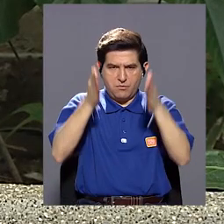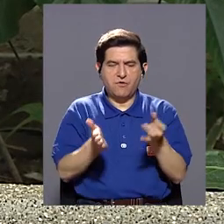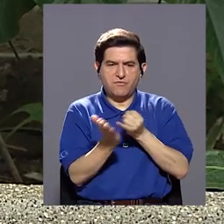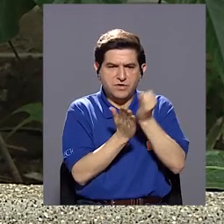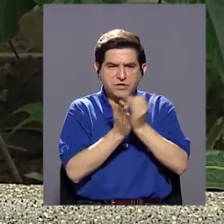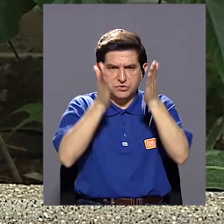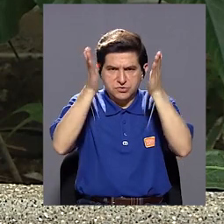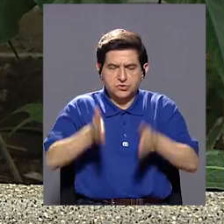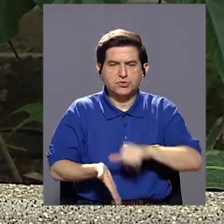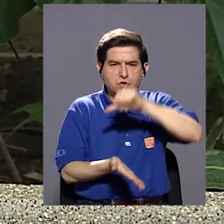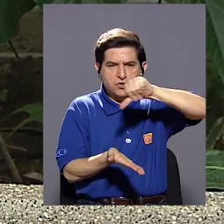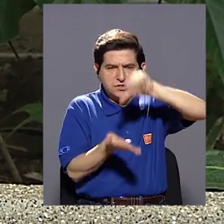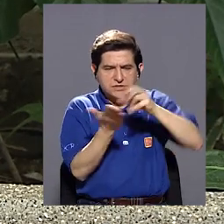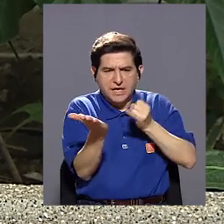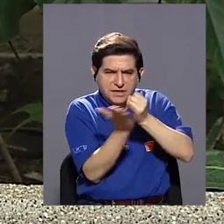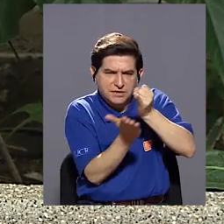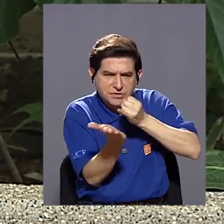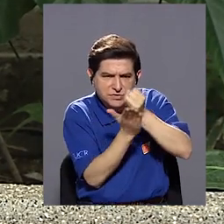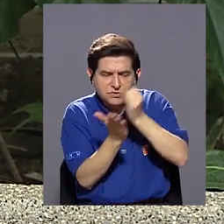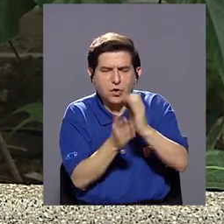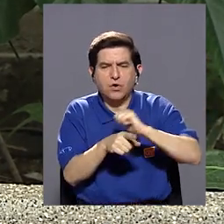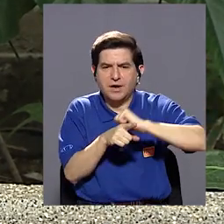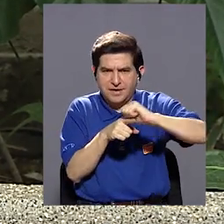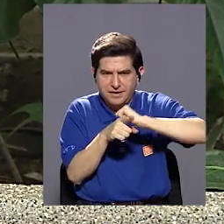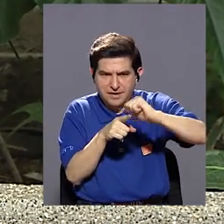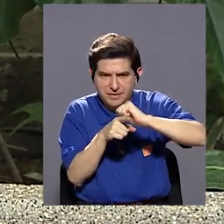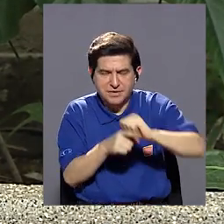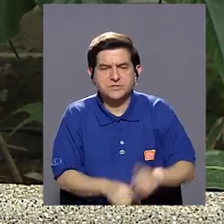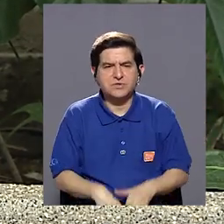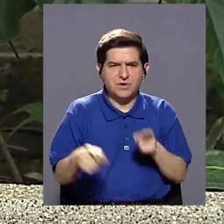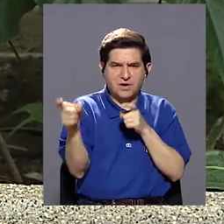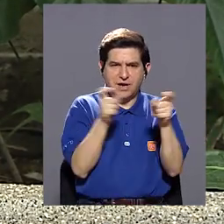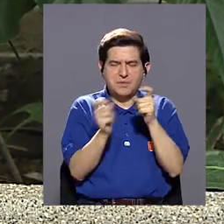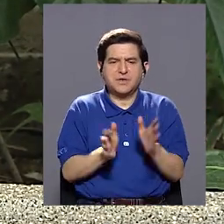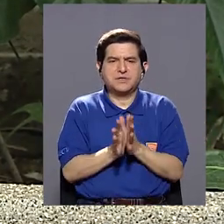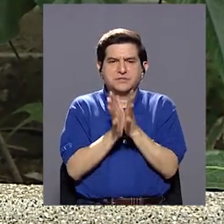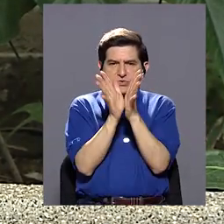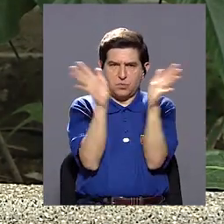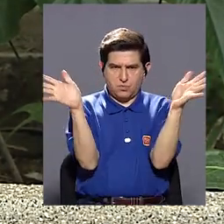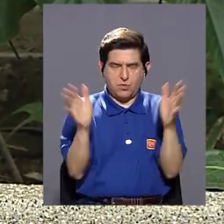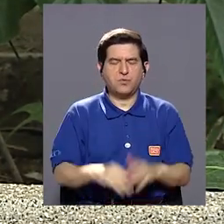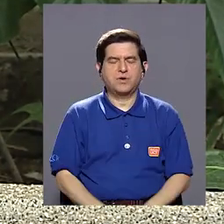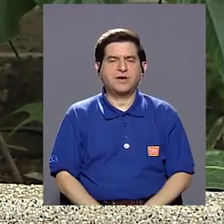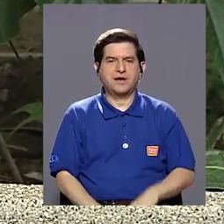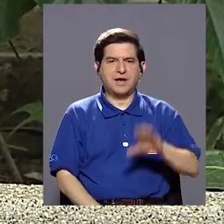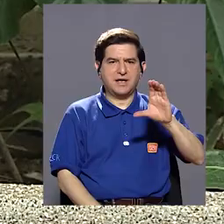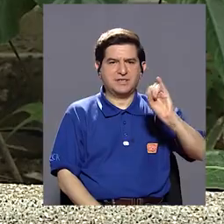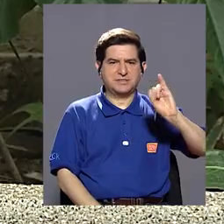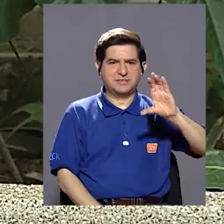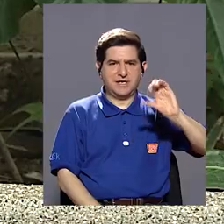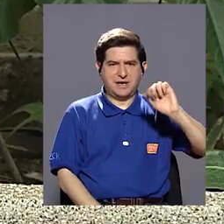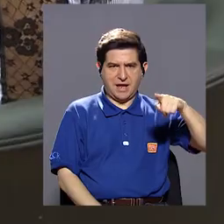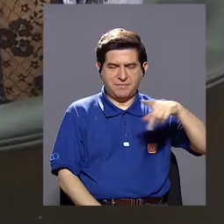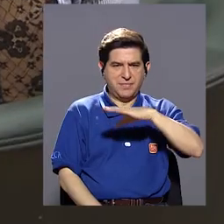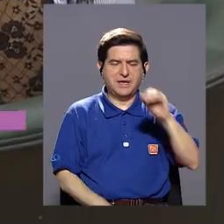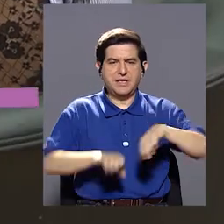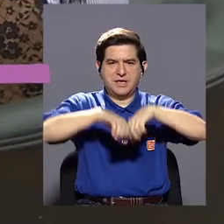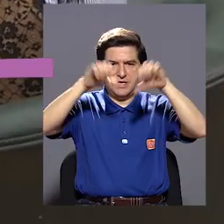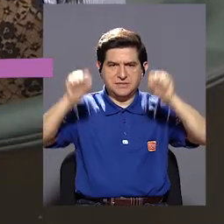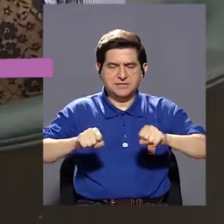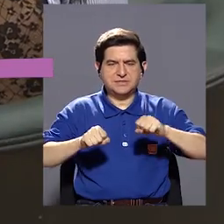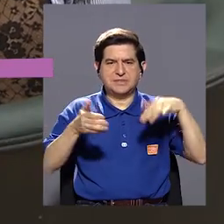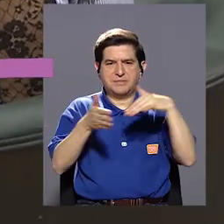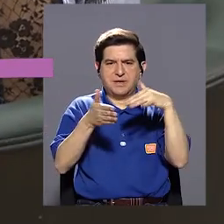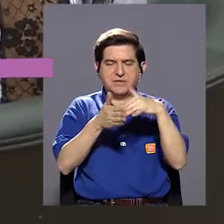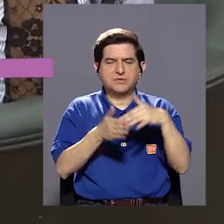es profesor investigador del Centro de Investigación y Capacitación en Administración Pública, SICAP, y también